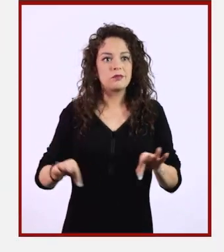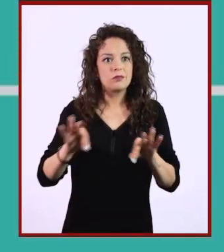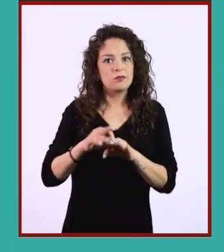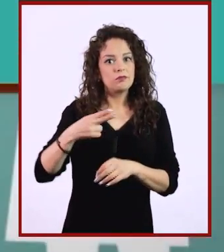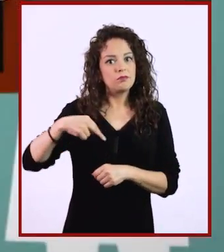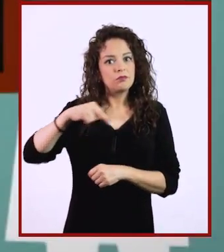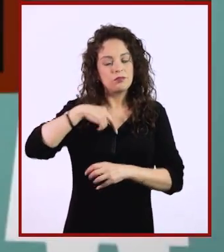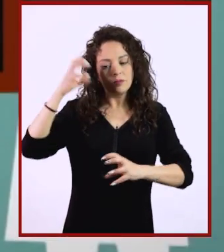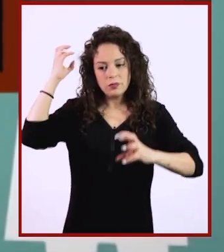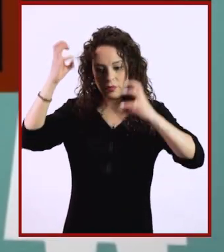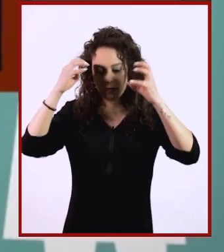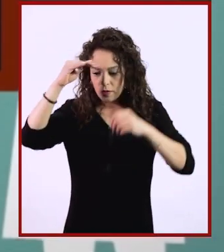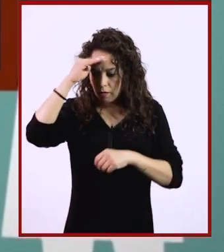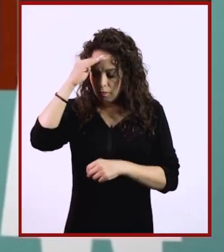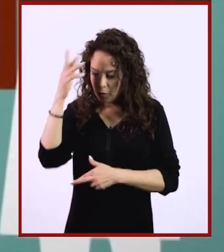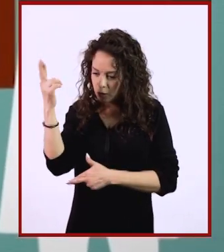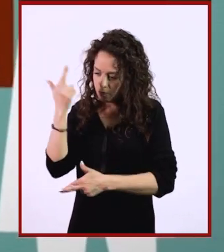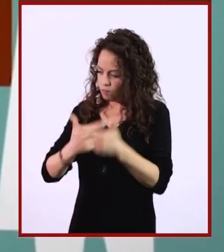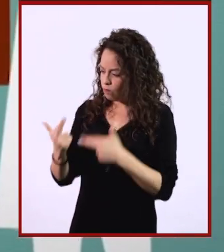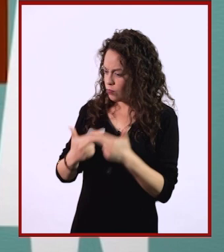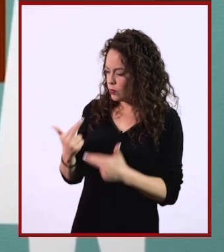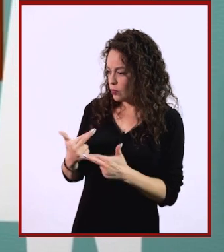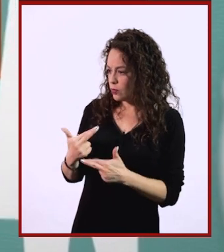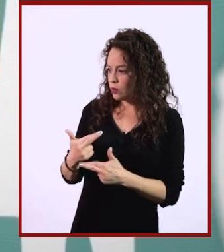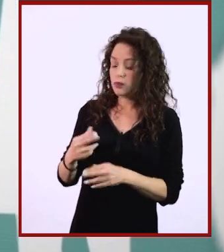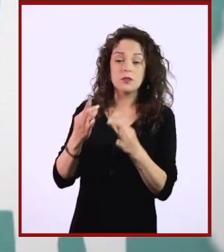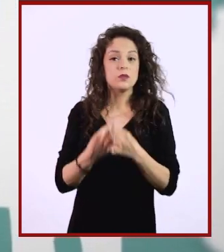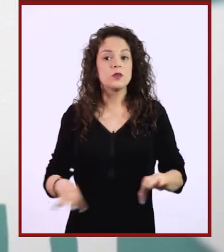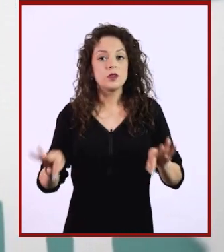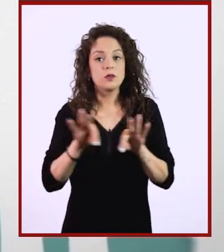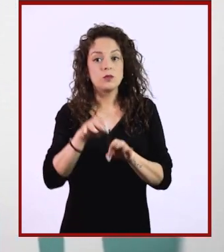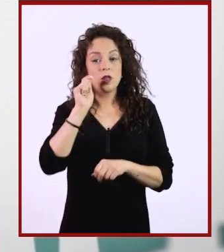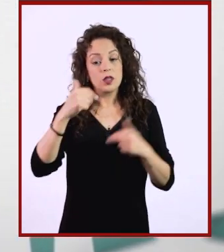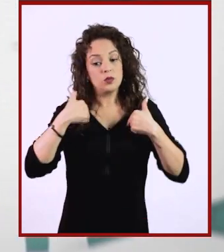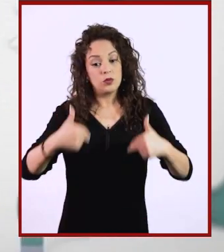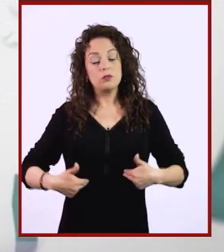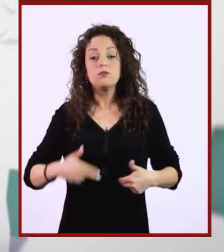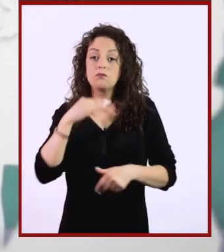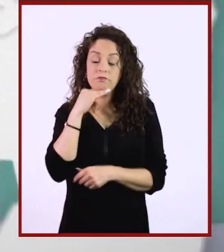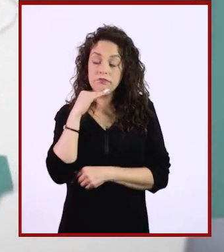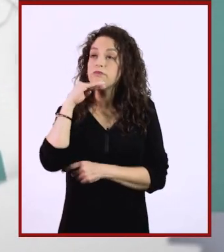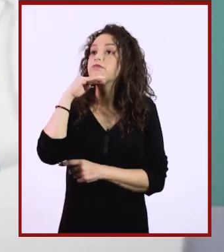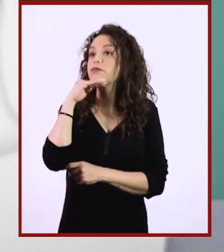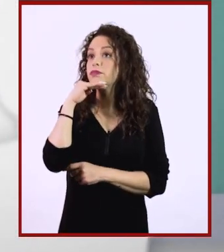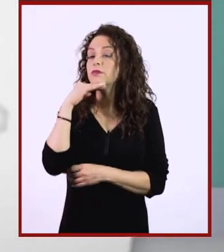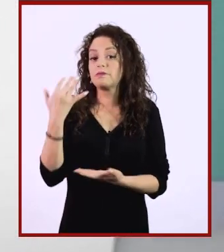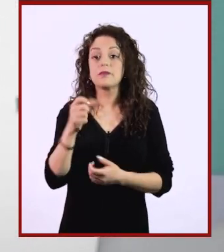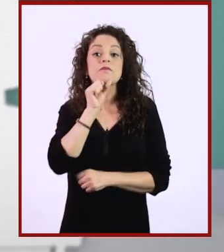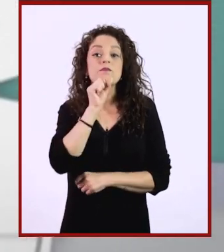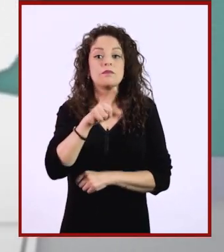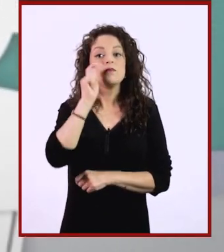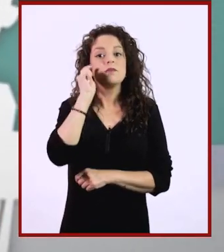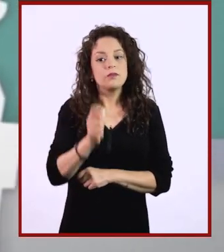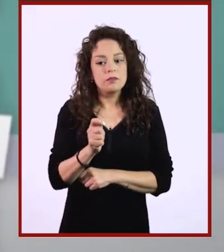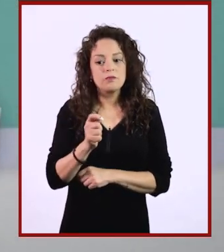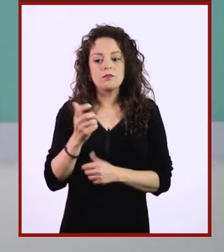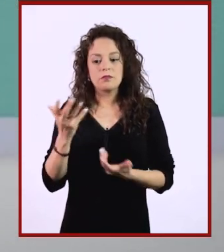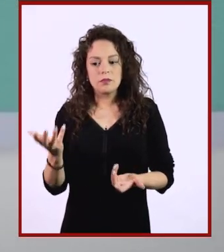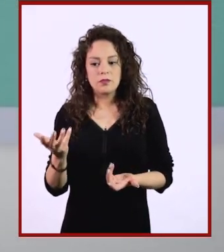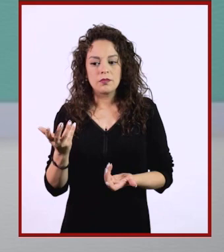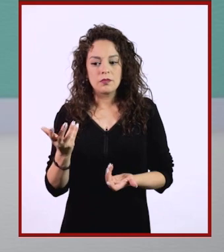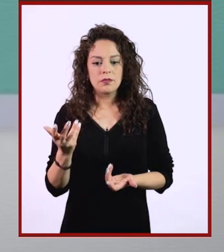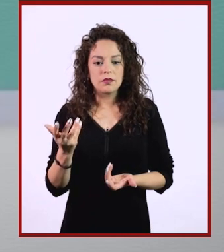Y ser conscientes sobre la importancia de la dignidad humana. También son críticos, ¿no? De lo